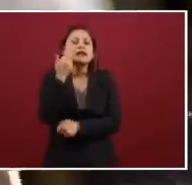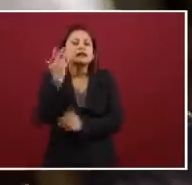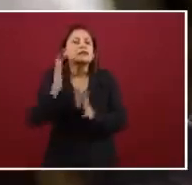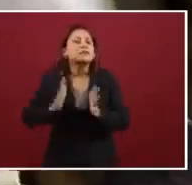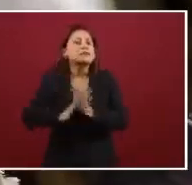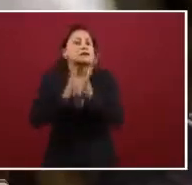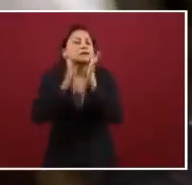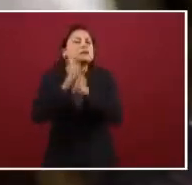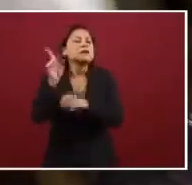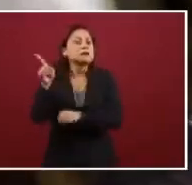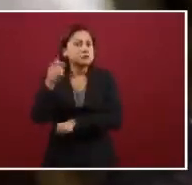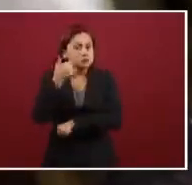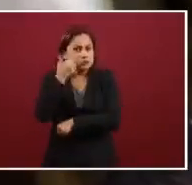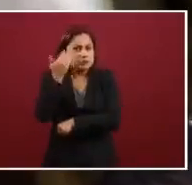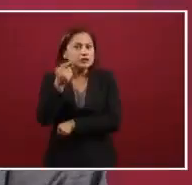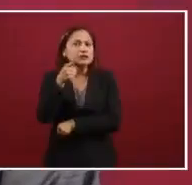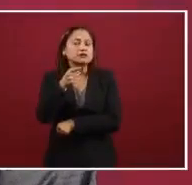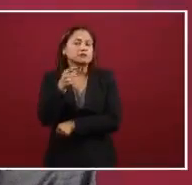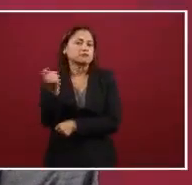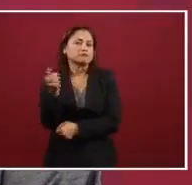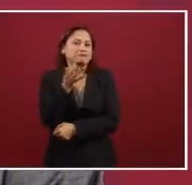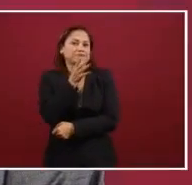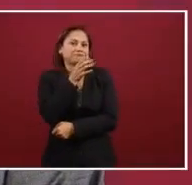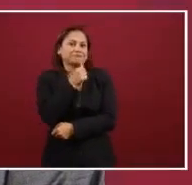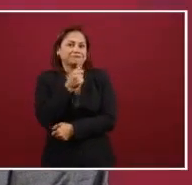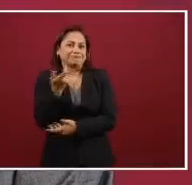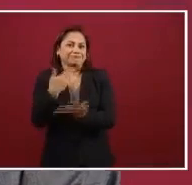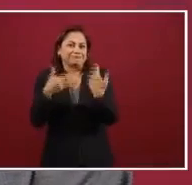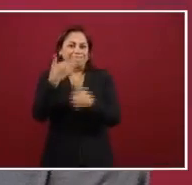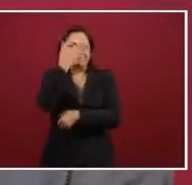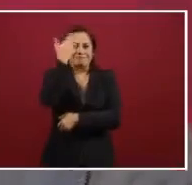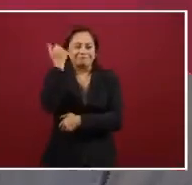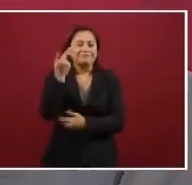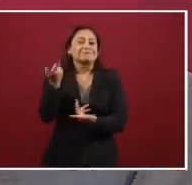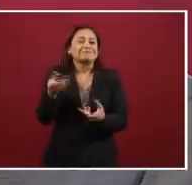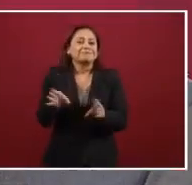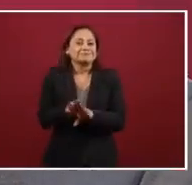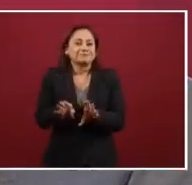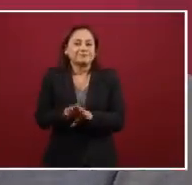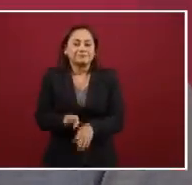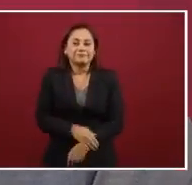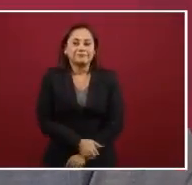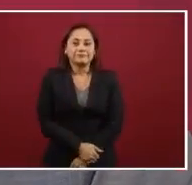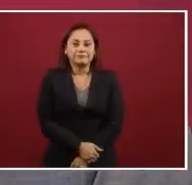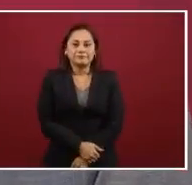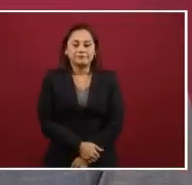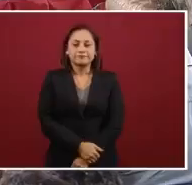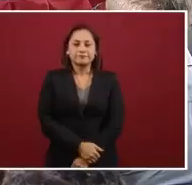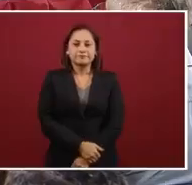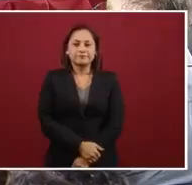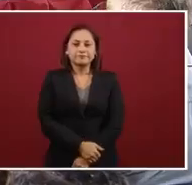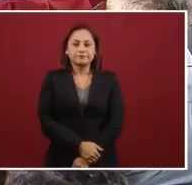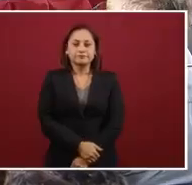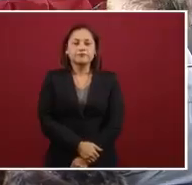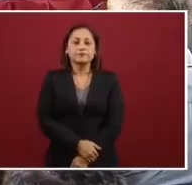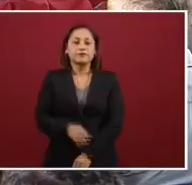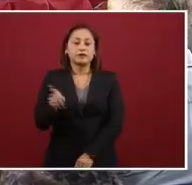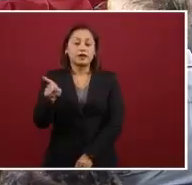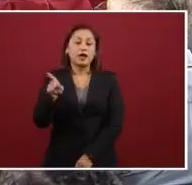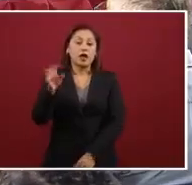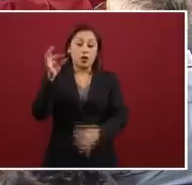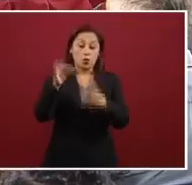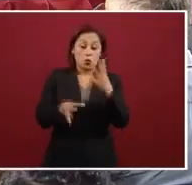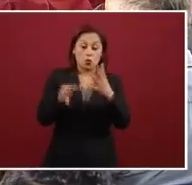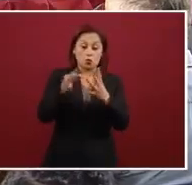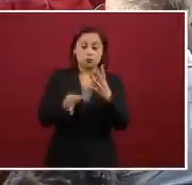las conferencias y no pueden? Eso es todo, señor presidente, gracias. Pues vamos a lo último. En